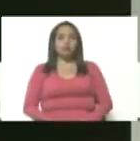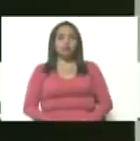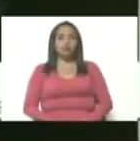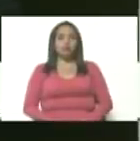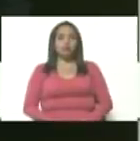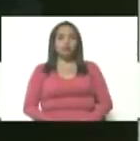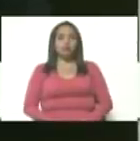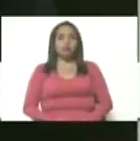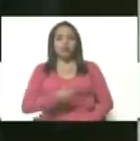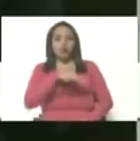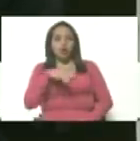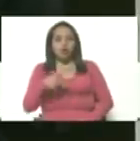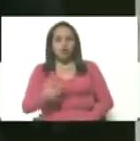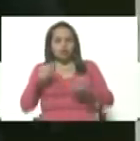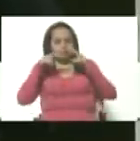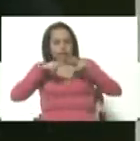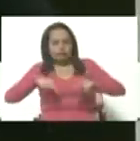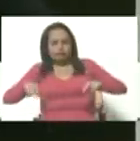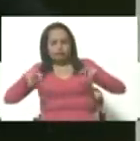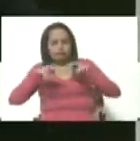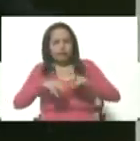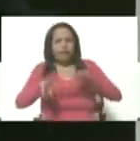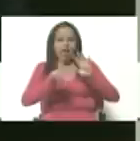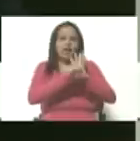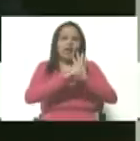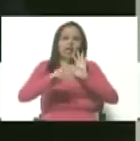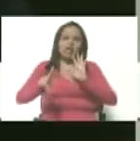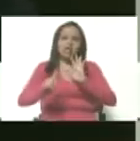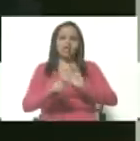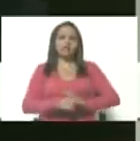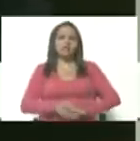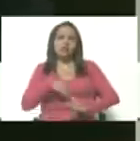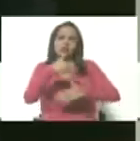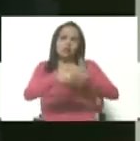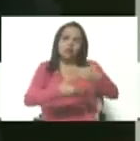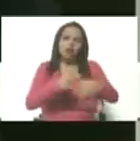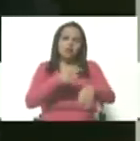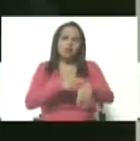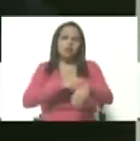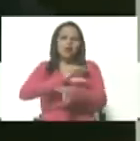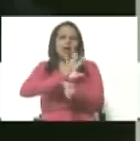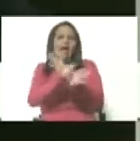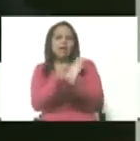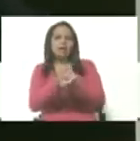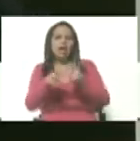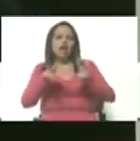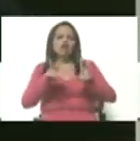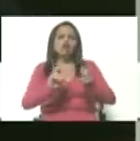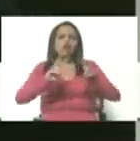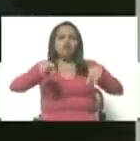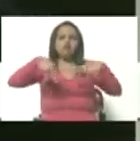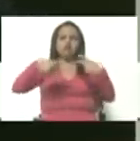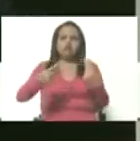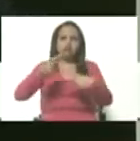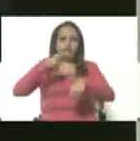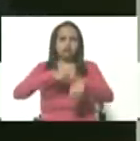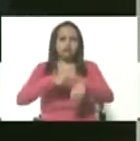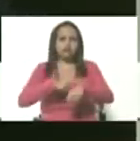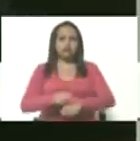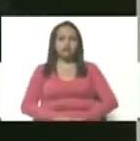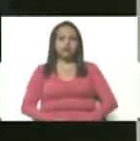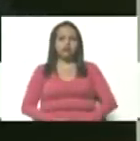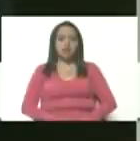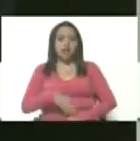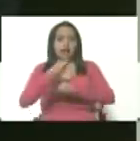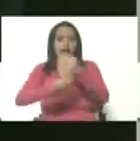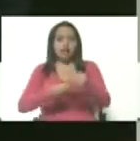Hemos revisado la legislación cada cierto tiempo para adaptarlo a los nuevos tiempos. Hemos creado una